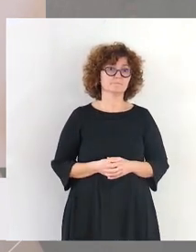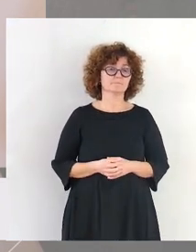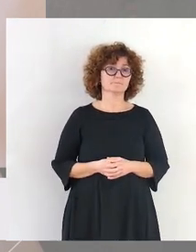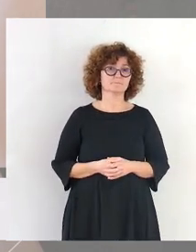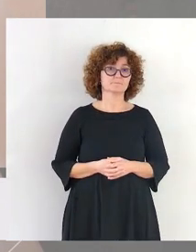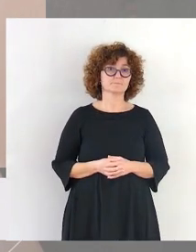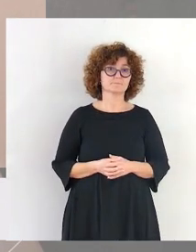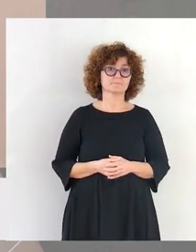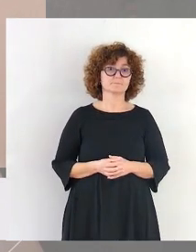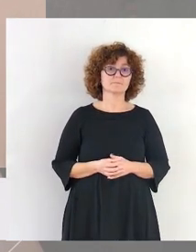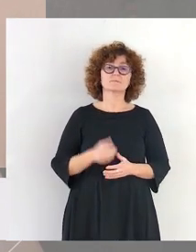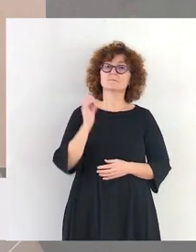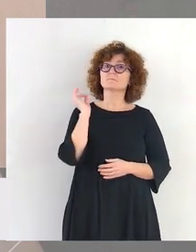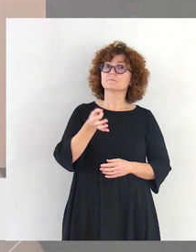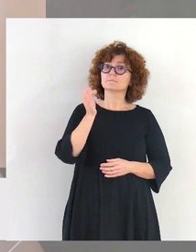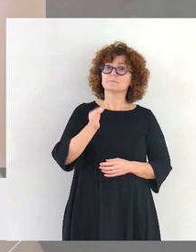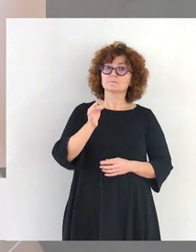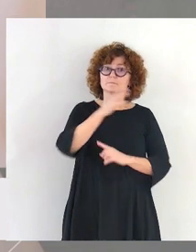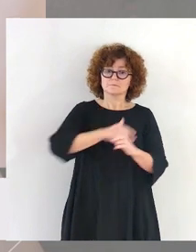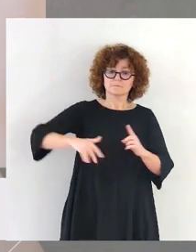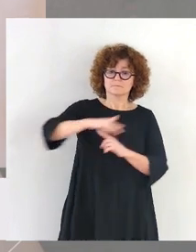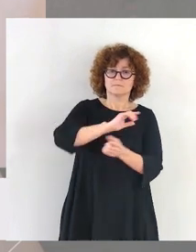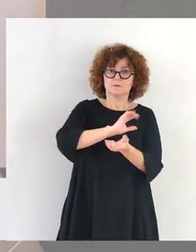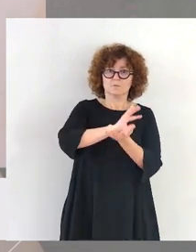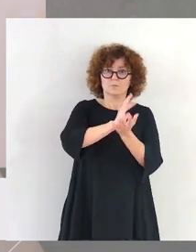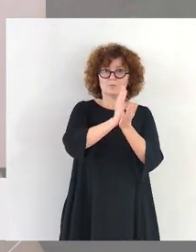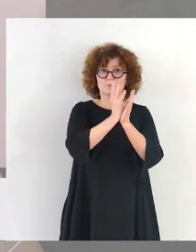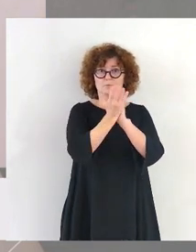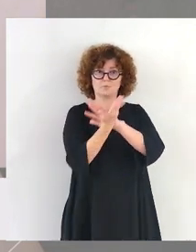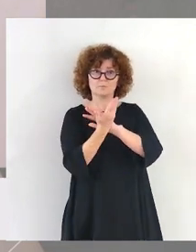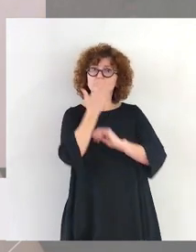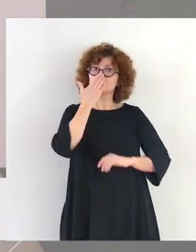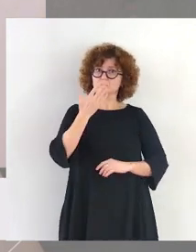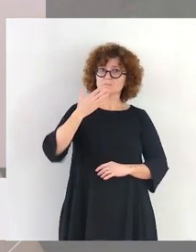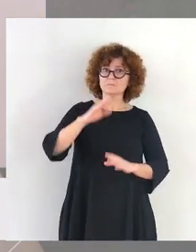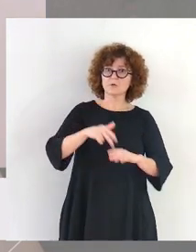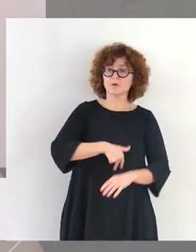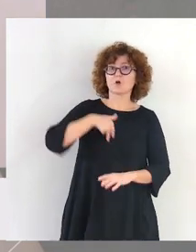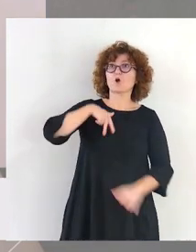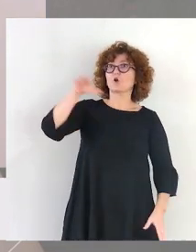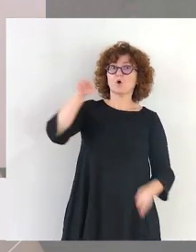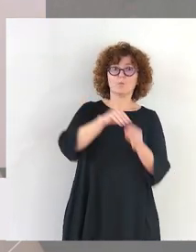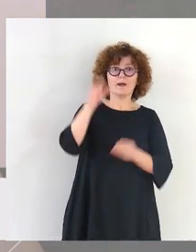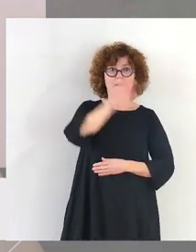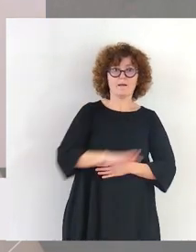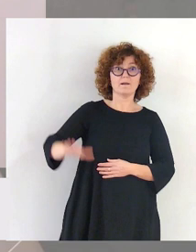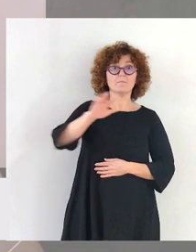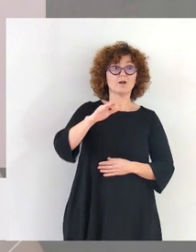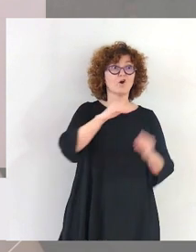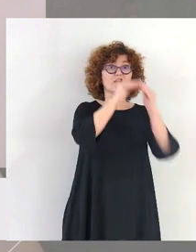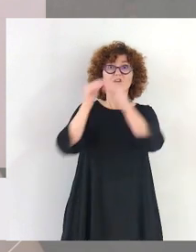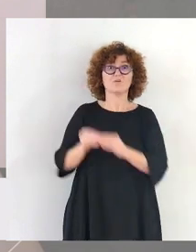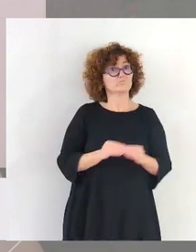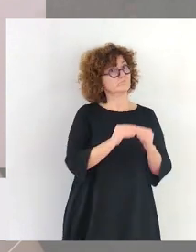embargo si bien Es cierto que el cambio climático es una realidad global también lo es que no es igual en todos los